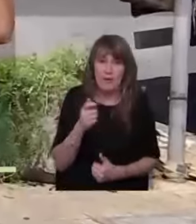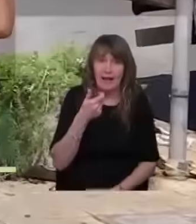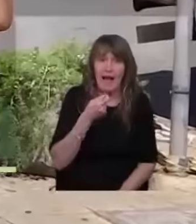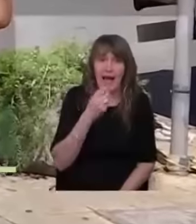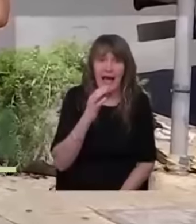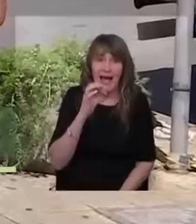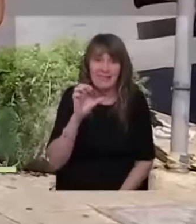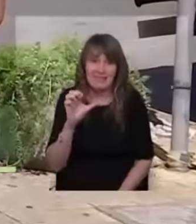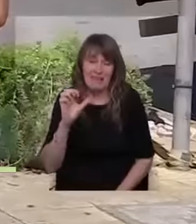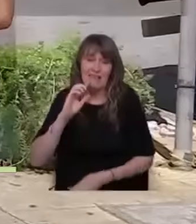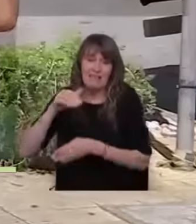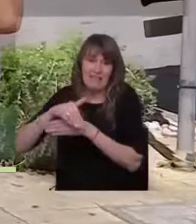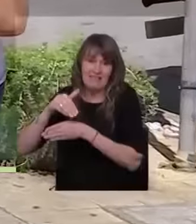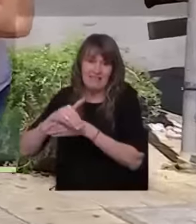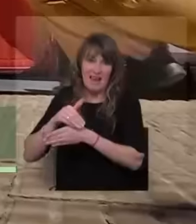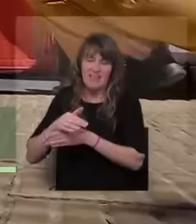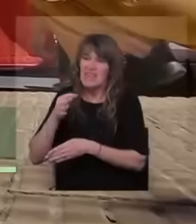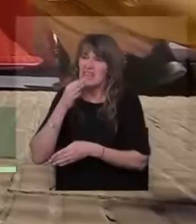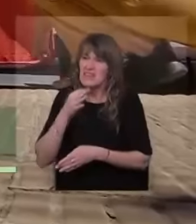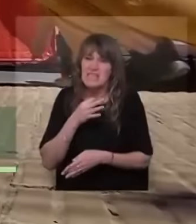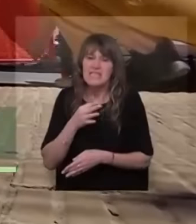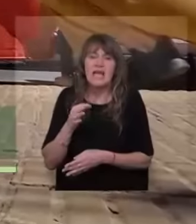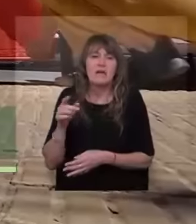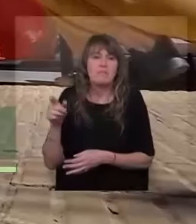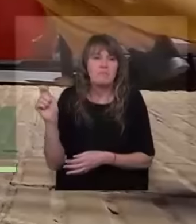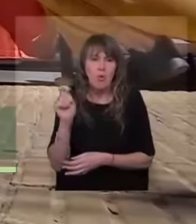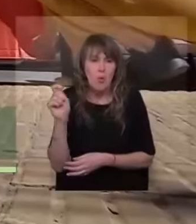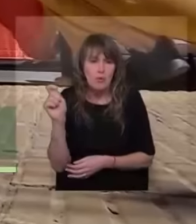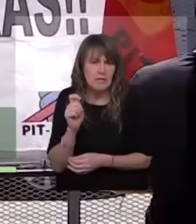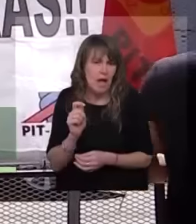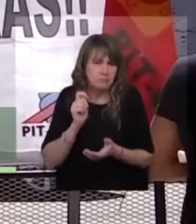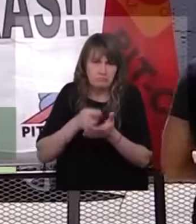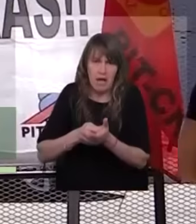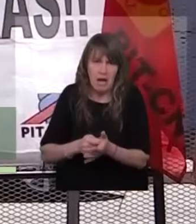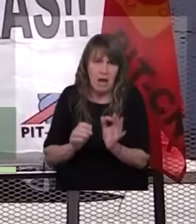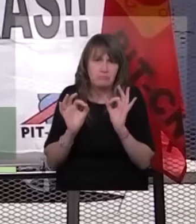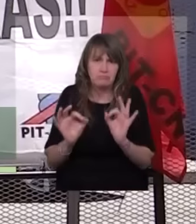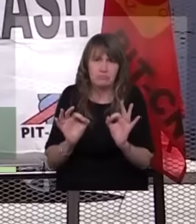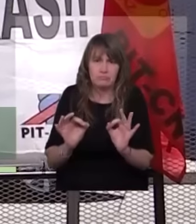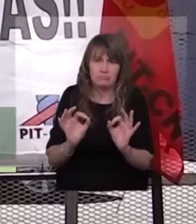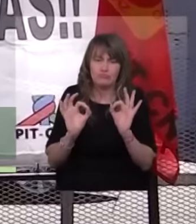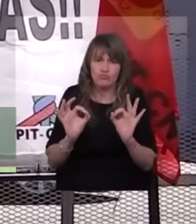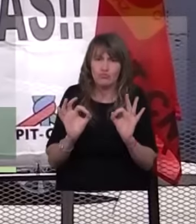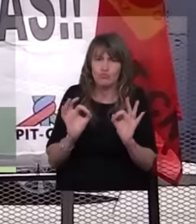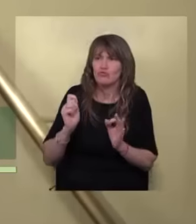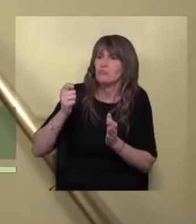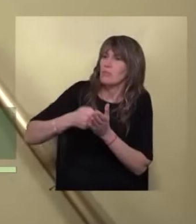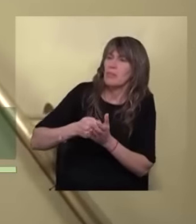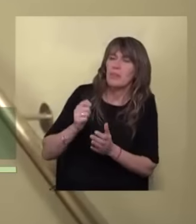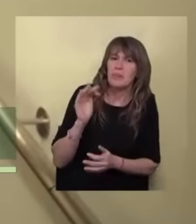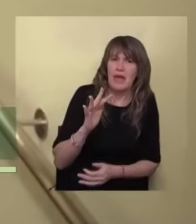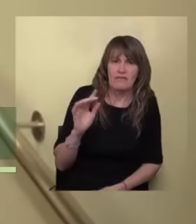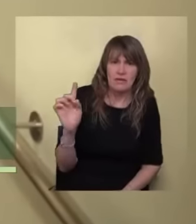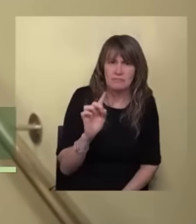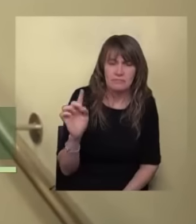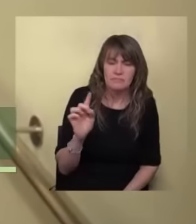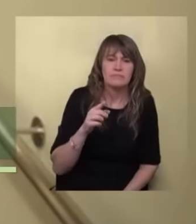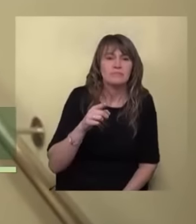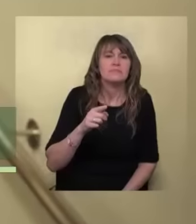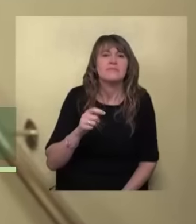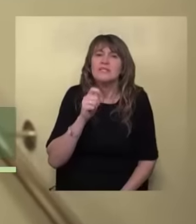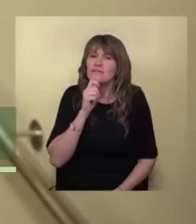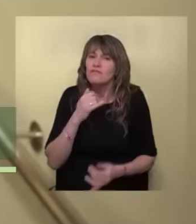esta tarde y afirma que la prestadora pública está al día con la mutualista con el casmu y además dice que la información